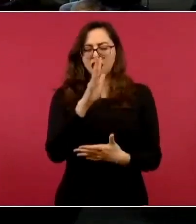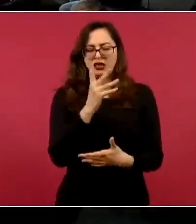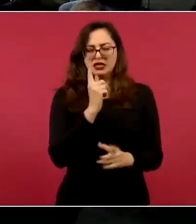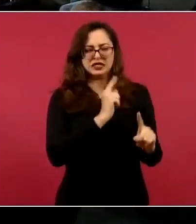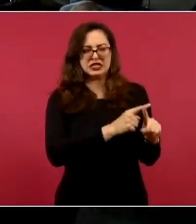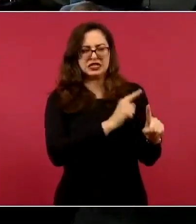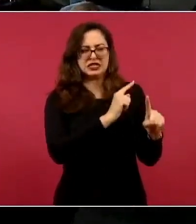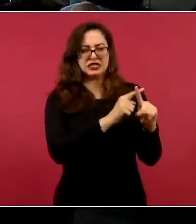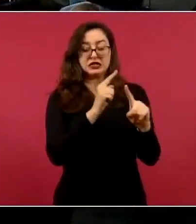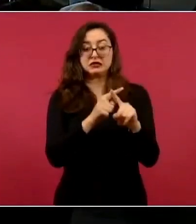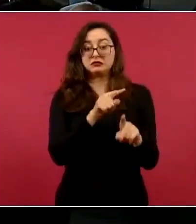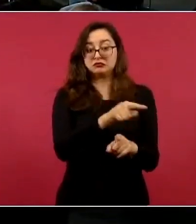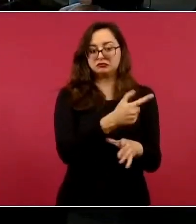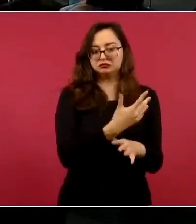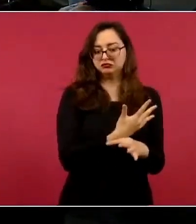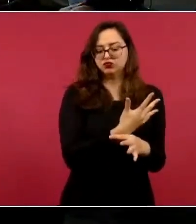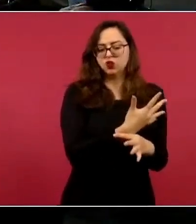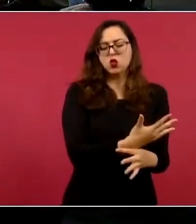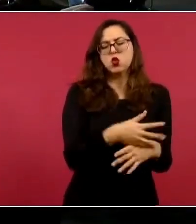se hablaba de democracia